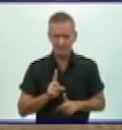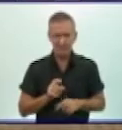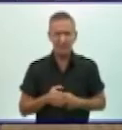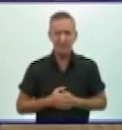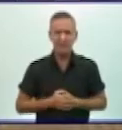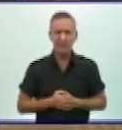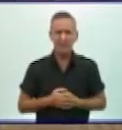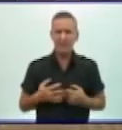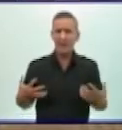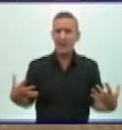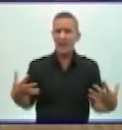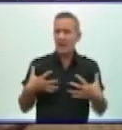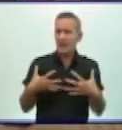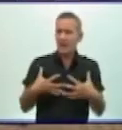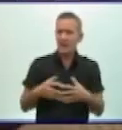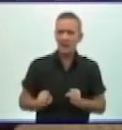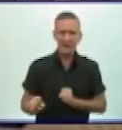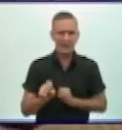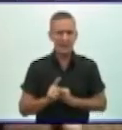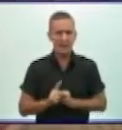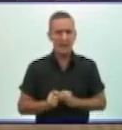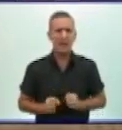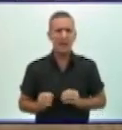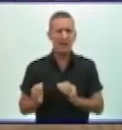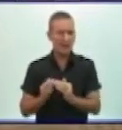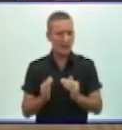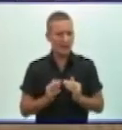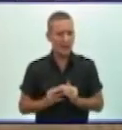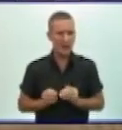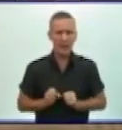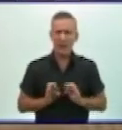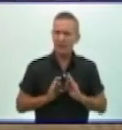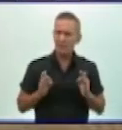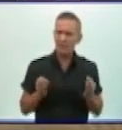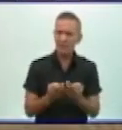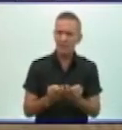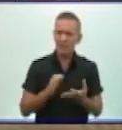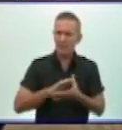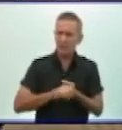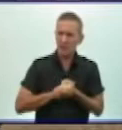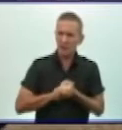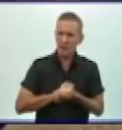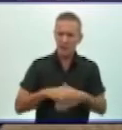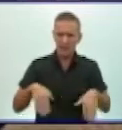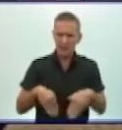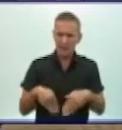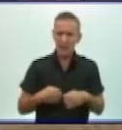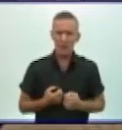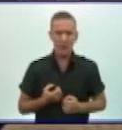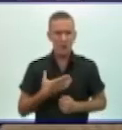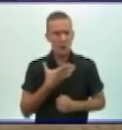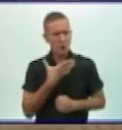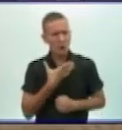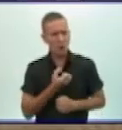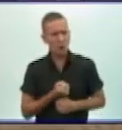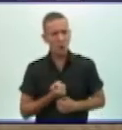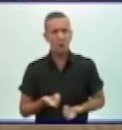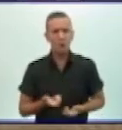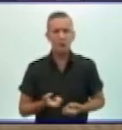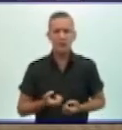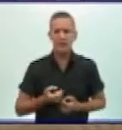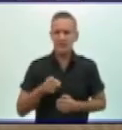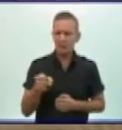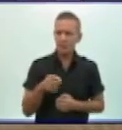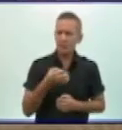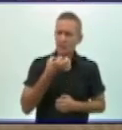relaciones sociales, la casa, la familia, los amigos, ya en la calle como tal, nos gustaría ejemplificar algunas cositas o que nos diera